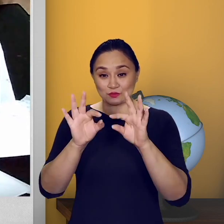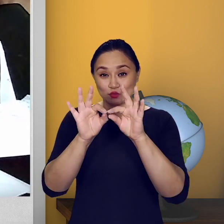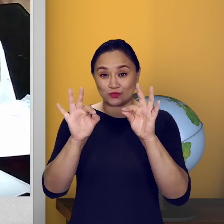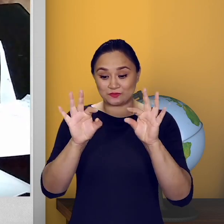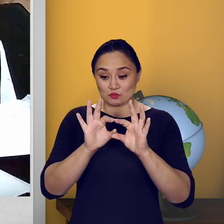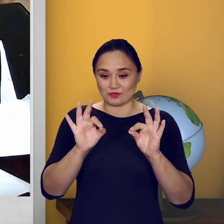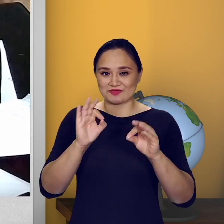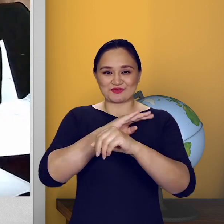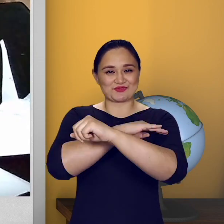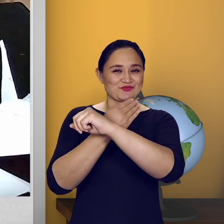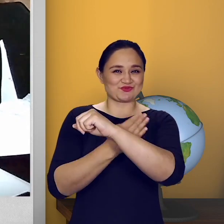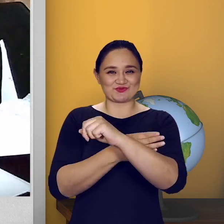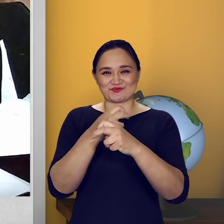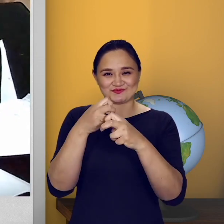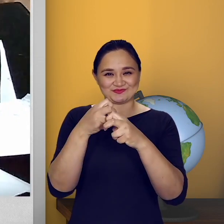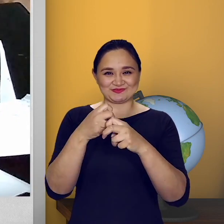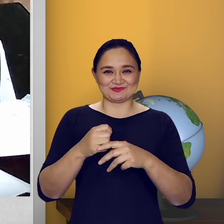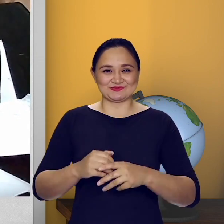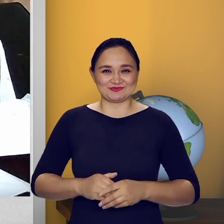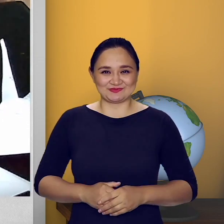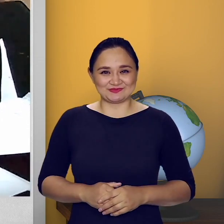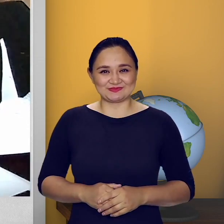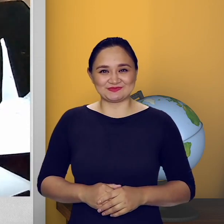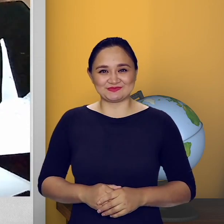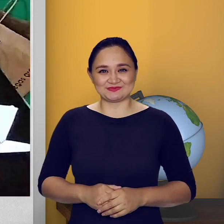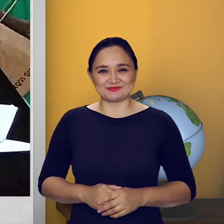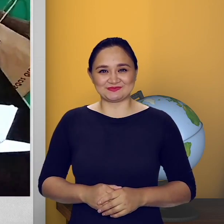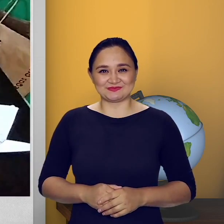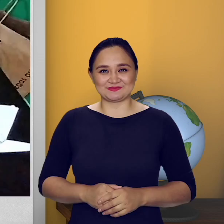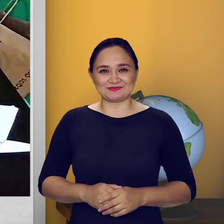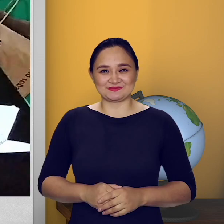Marcando muy bien los pliegues.